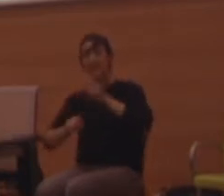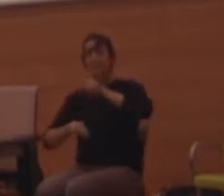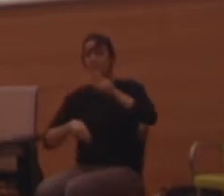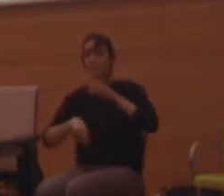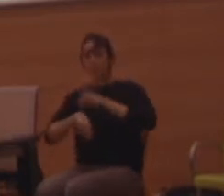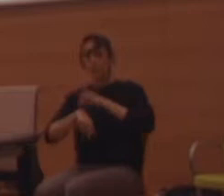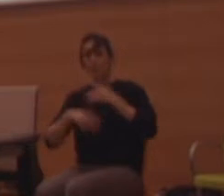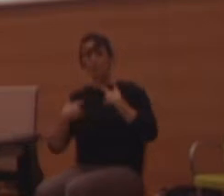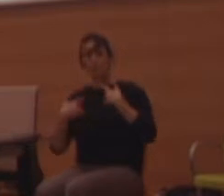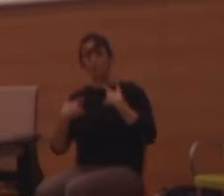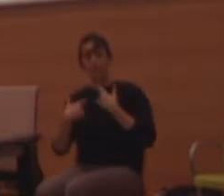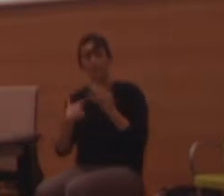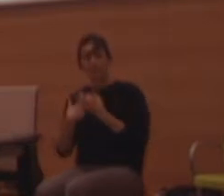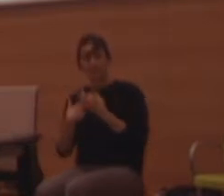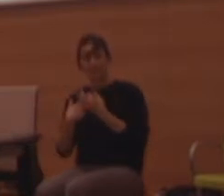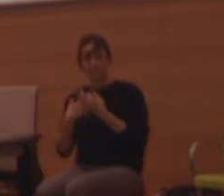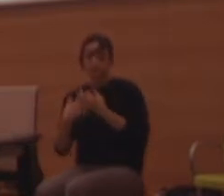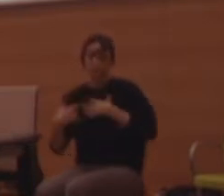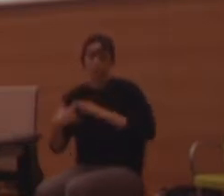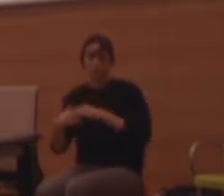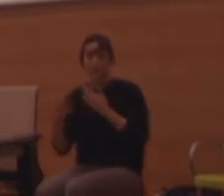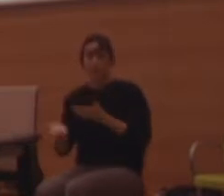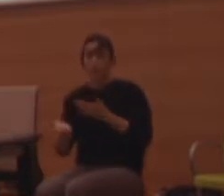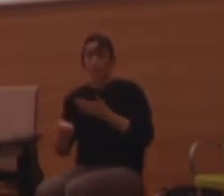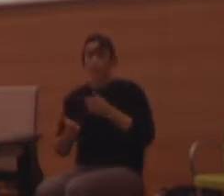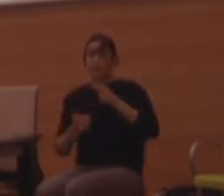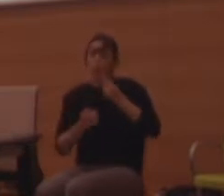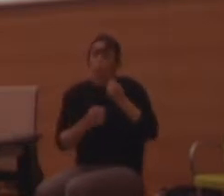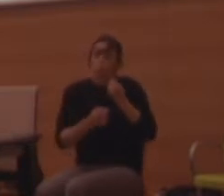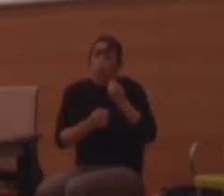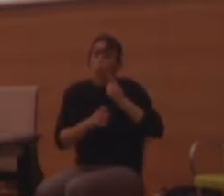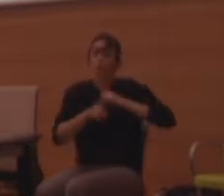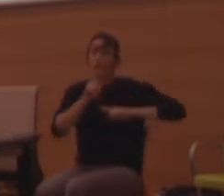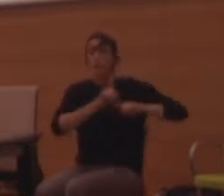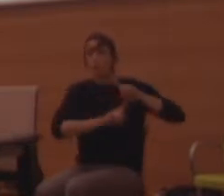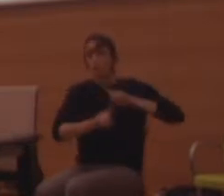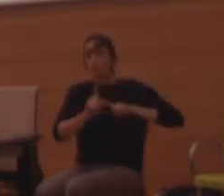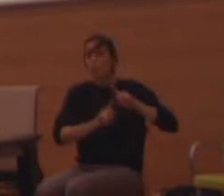pacientes, uno de ellos, dentro de la afectación